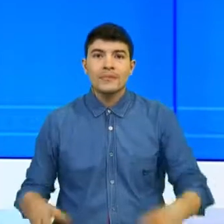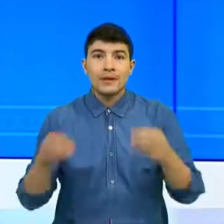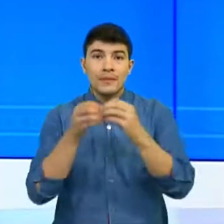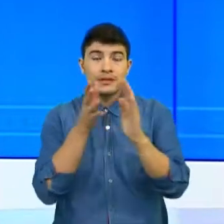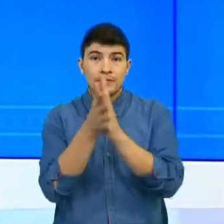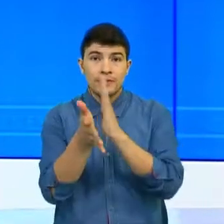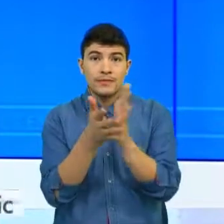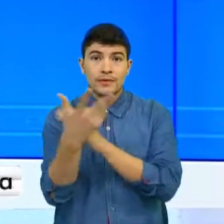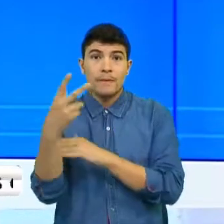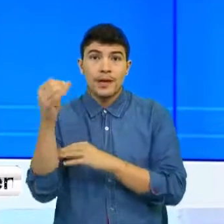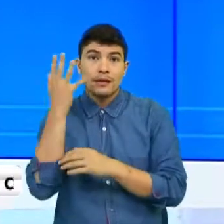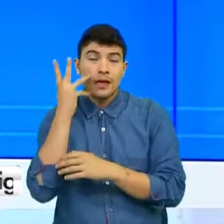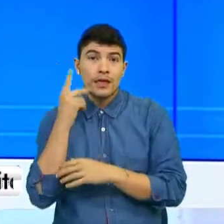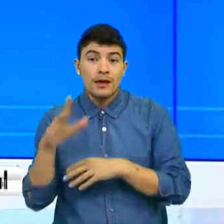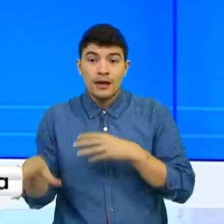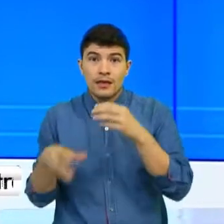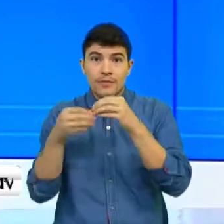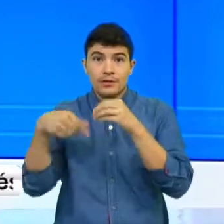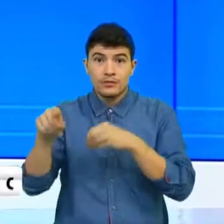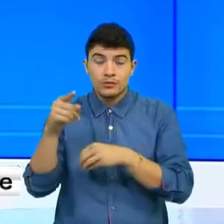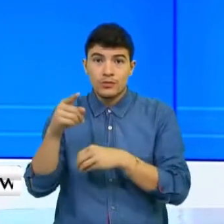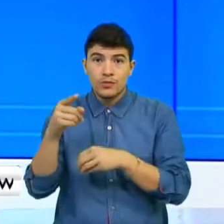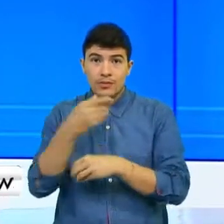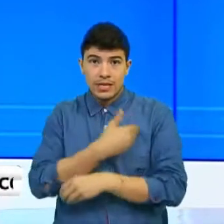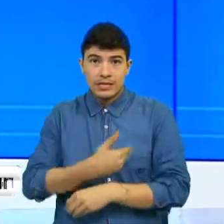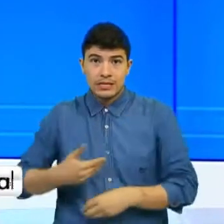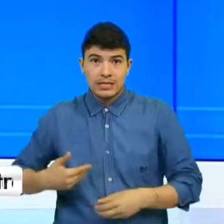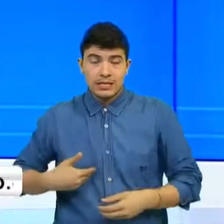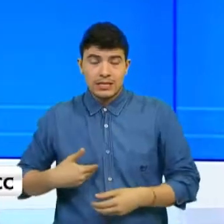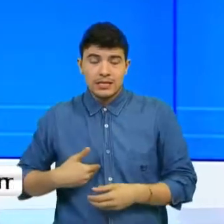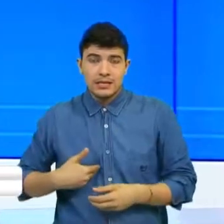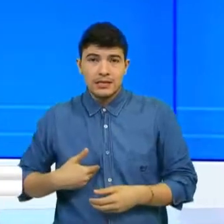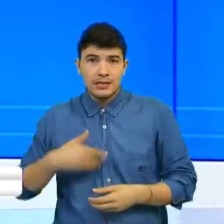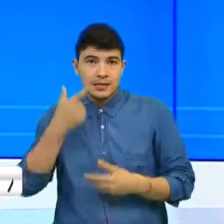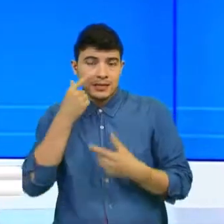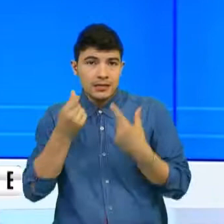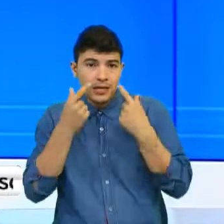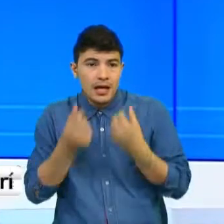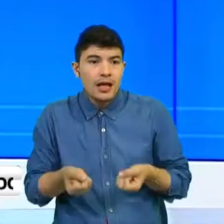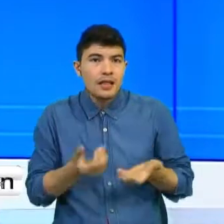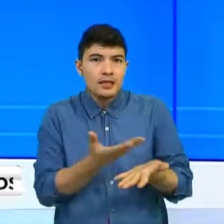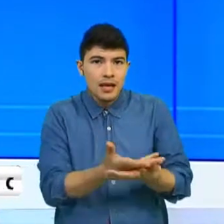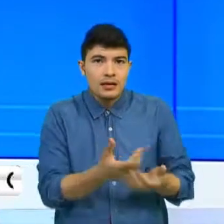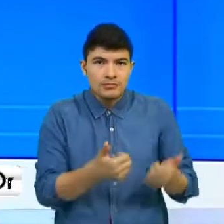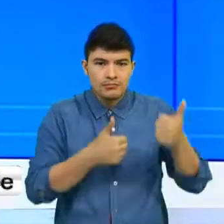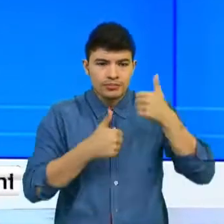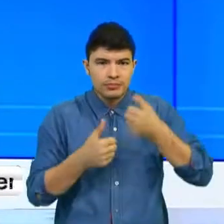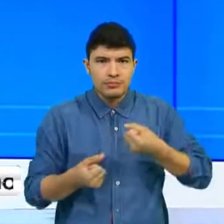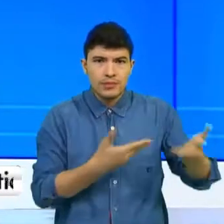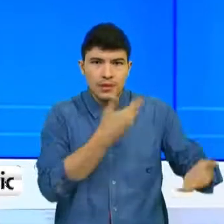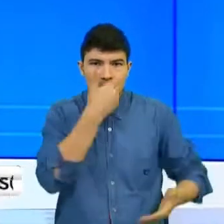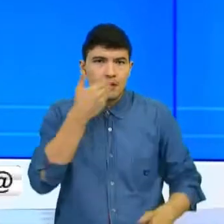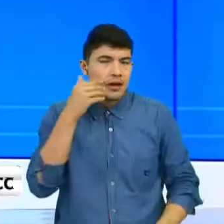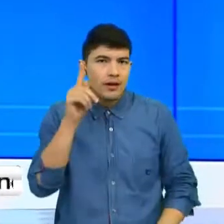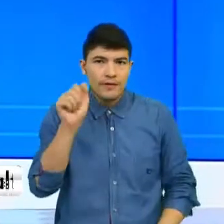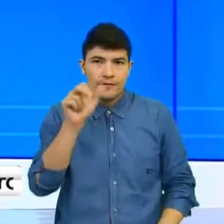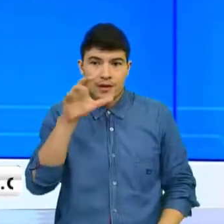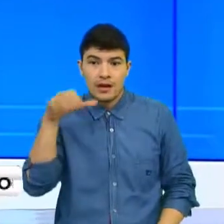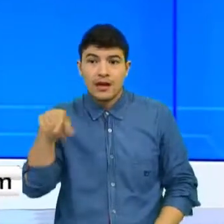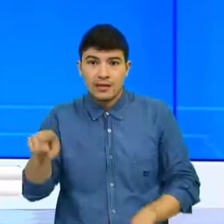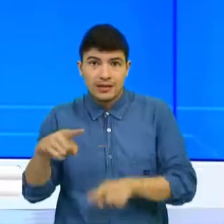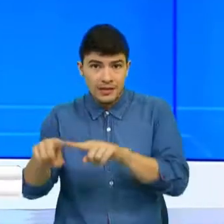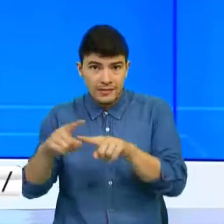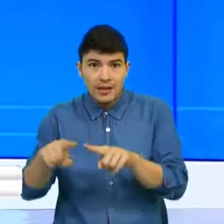ante los 20 días adicionales que dio el presidente Juan Manuel Santos para la dejación de armas de las FARC en norte de Santander, pues hay que recordar que allí hay